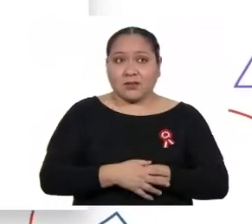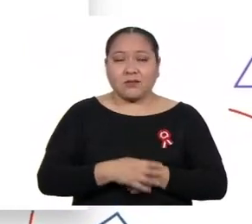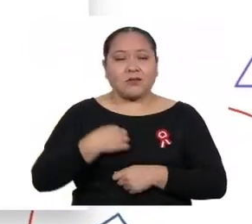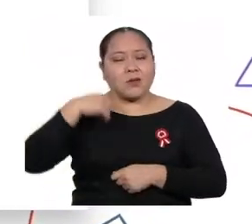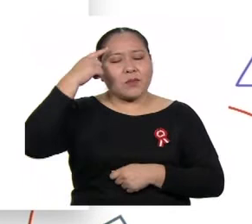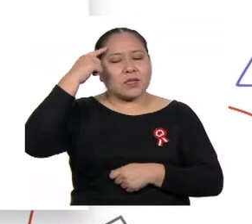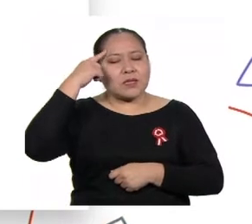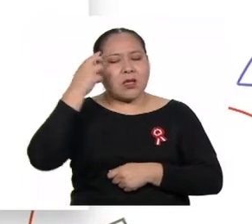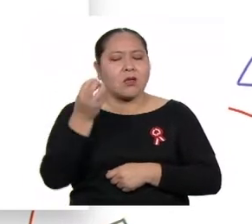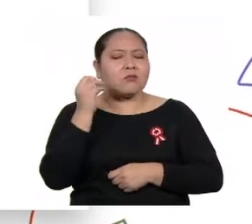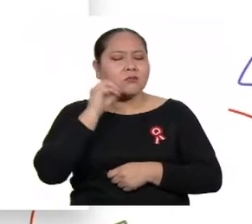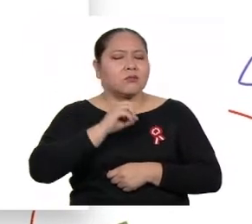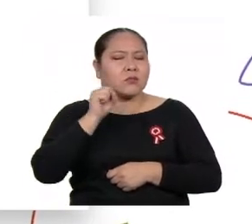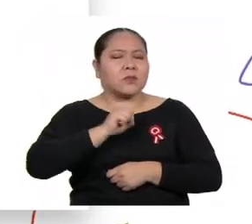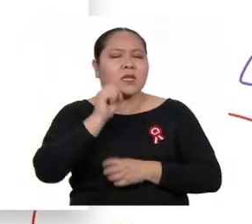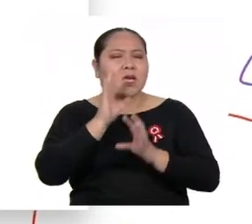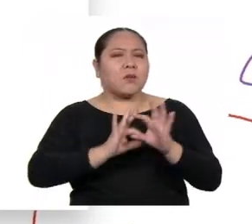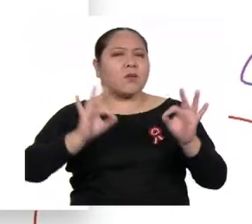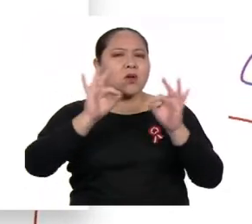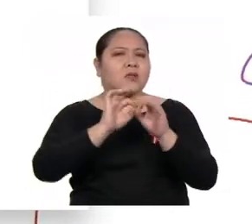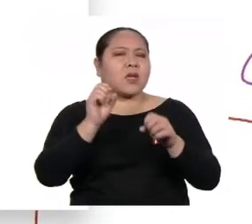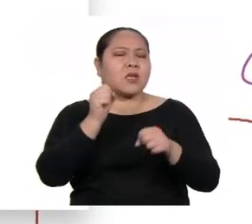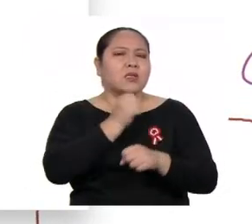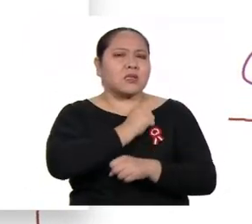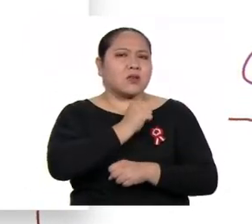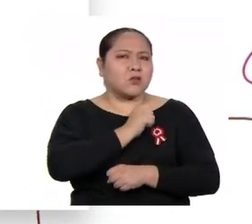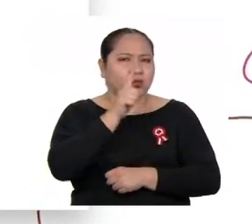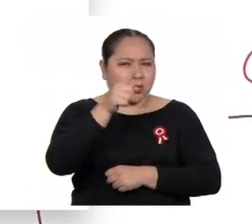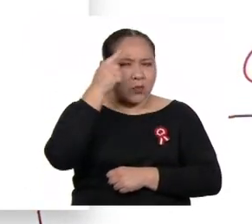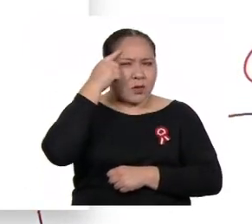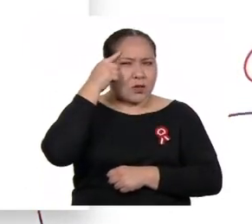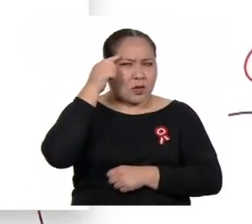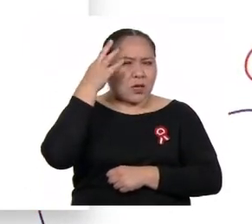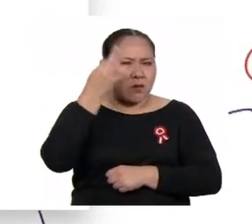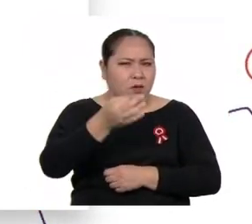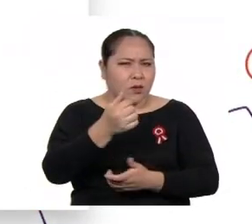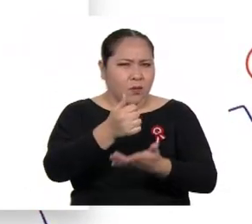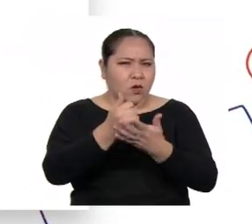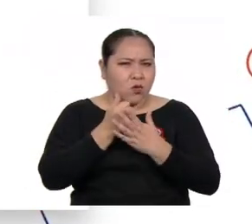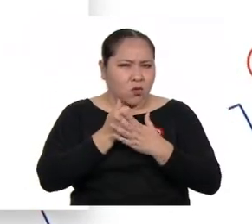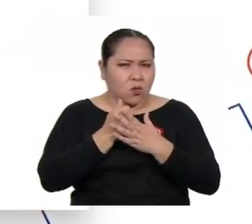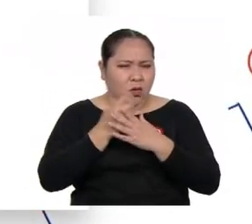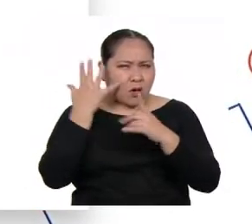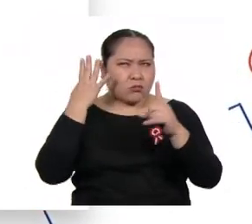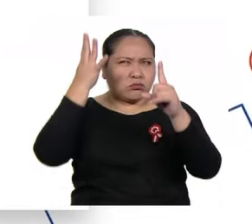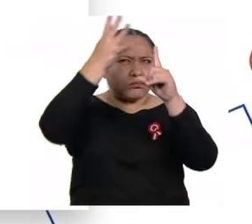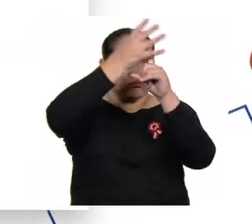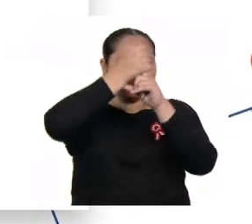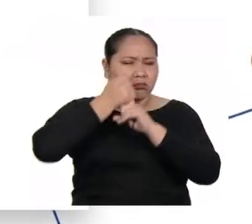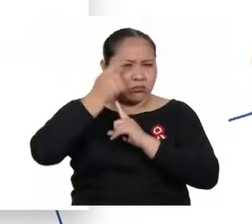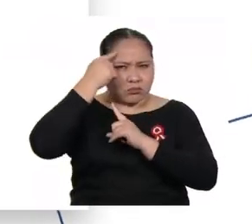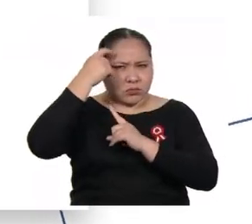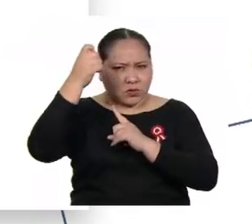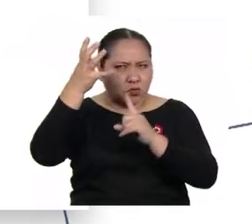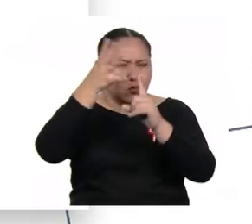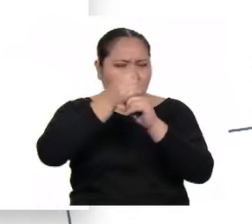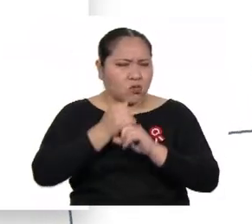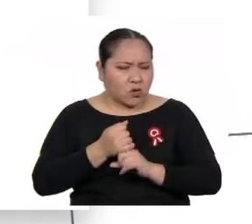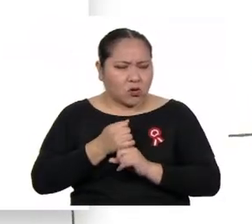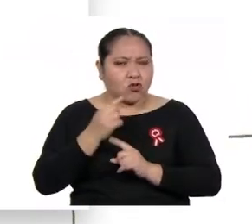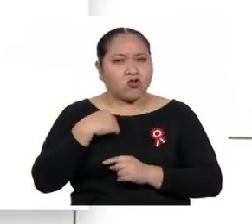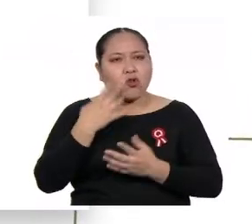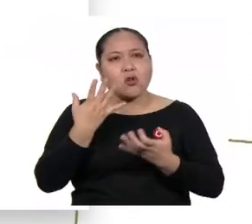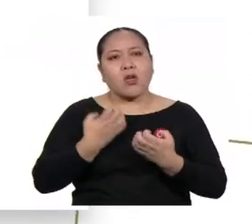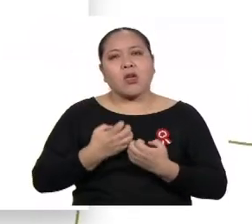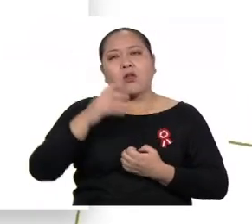la secundaria. ¿Usted cree que de verdad me ayude a cumplir mi sueño? Le cuento. Lo que yo quisiera es